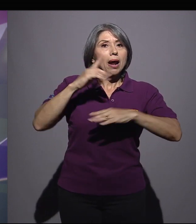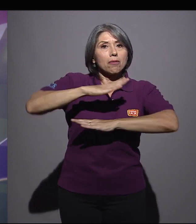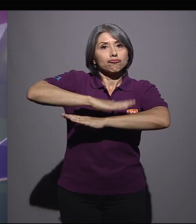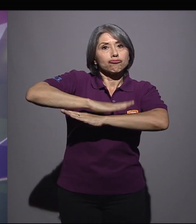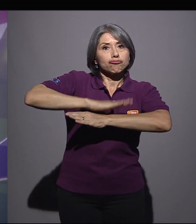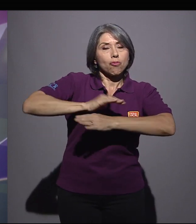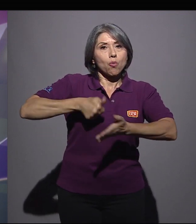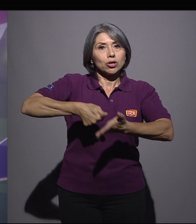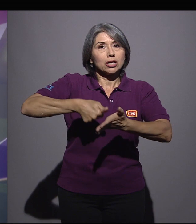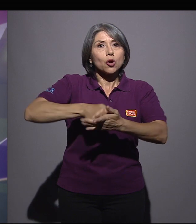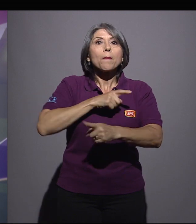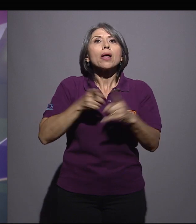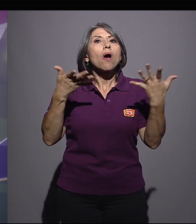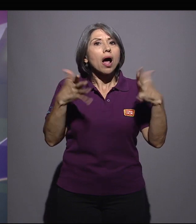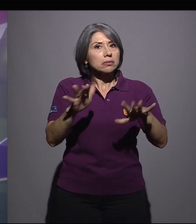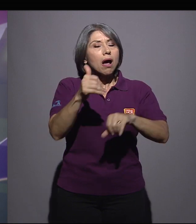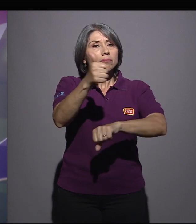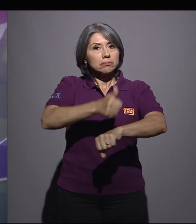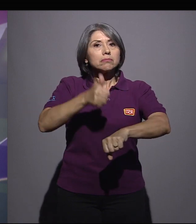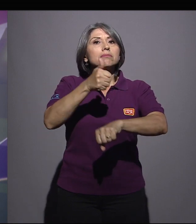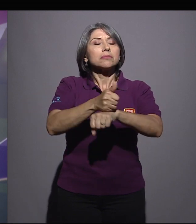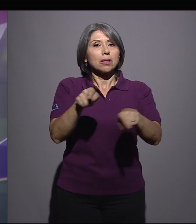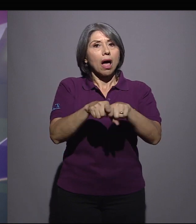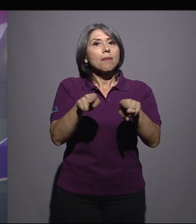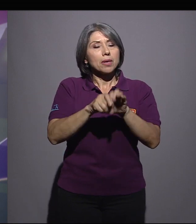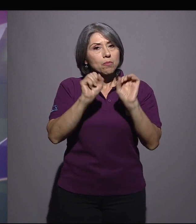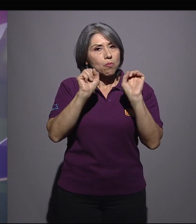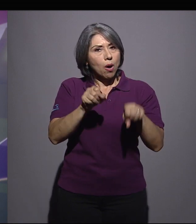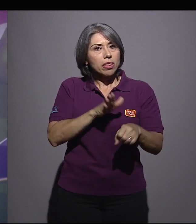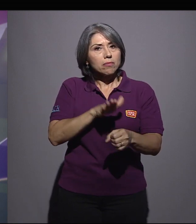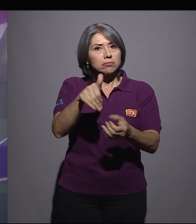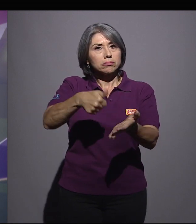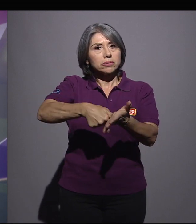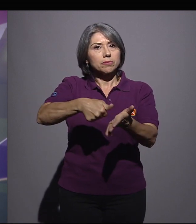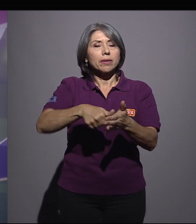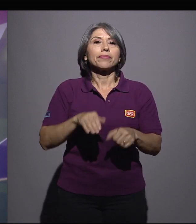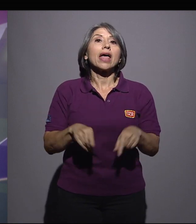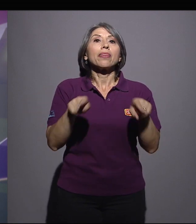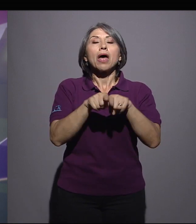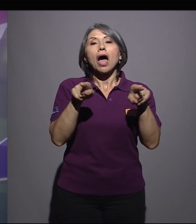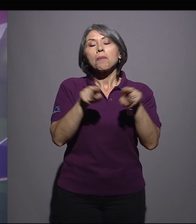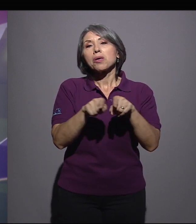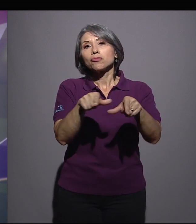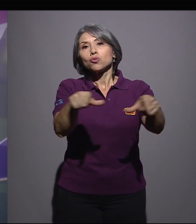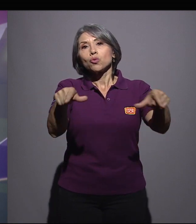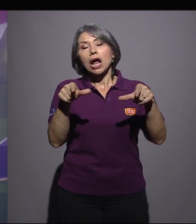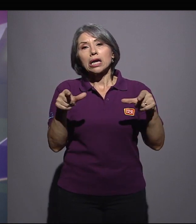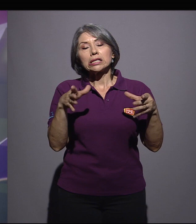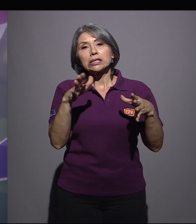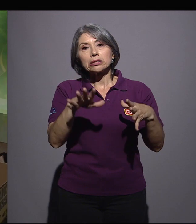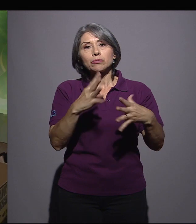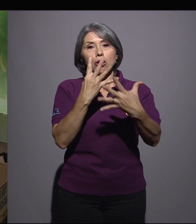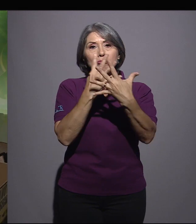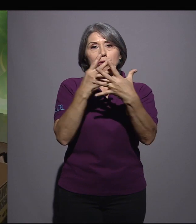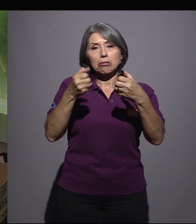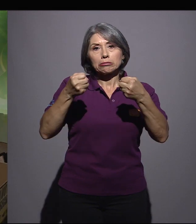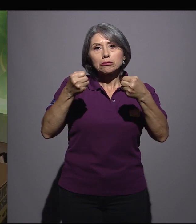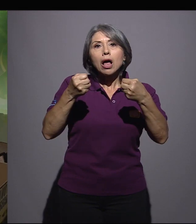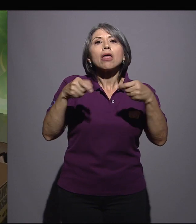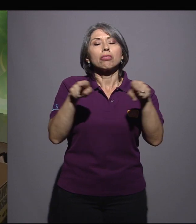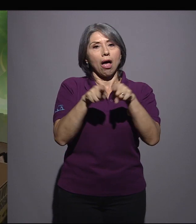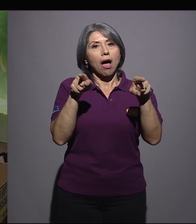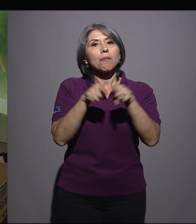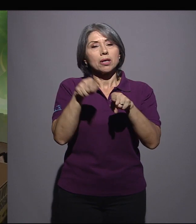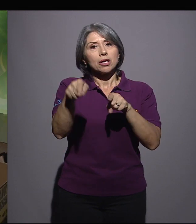juntas de receptoras de votos también en estos lugares. También están los centros penitenciarios, entran dentro del accionar del programa, o sea, se